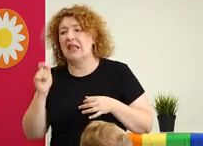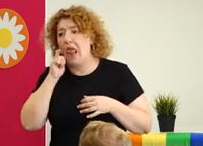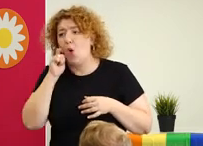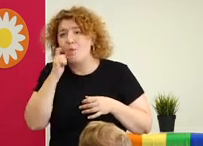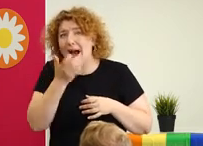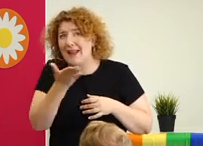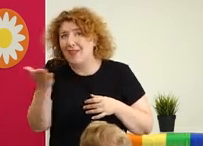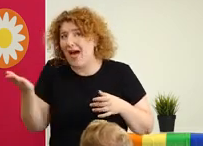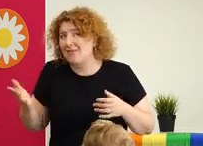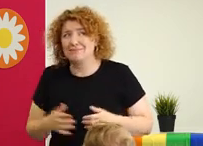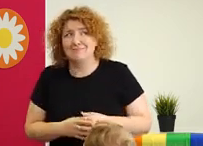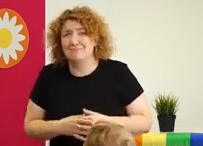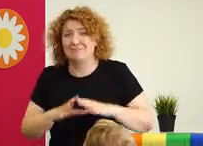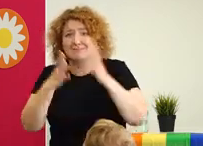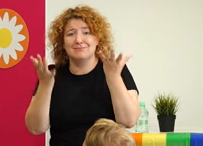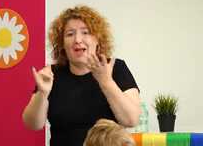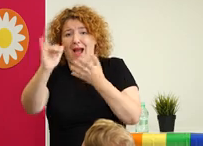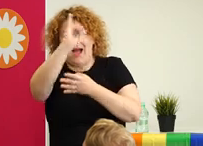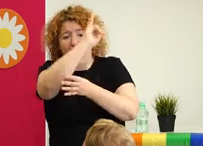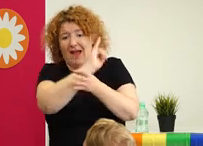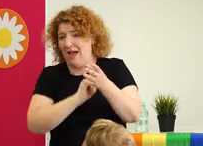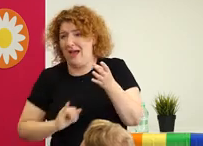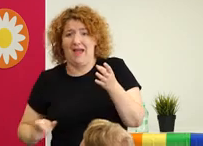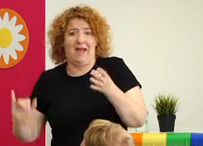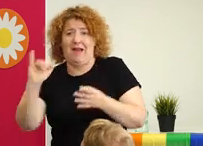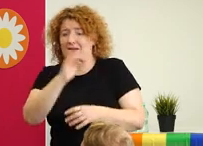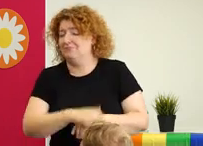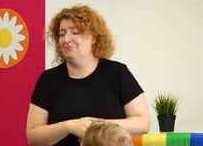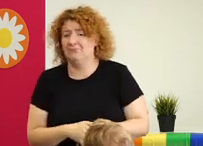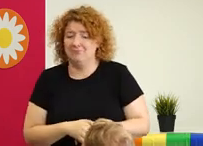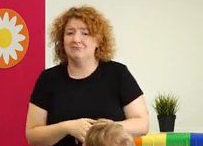humanidad. Hemos existido en todos los tiempos.